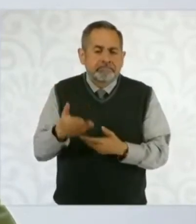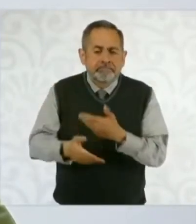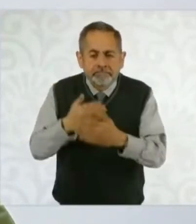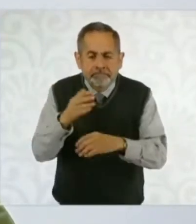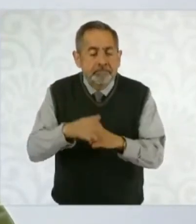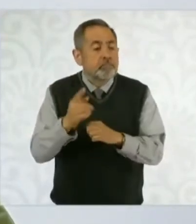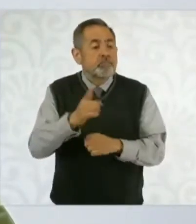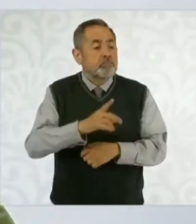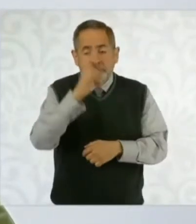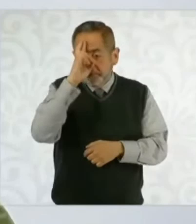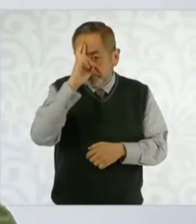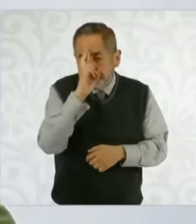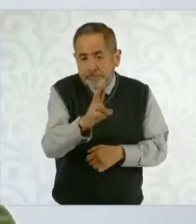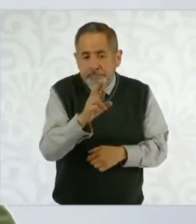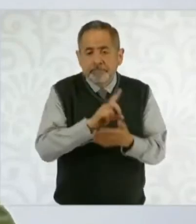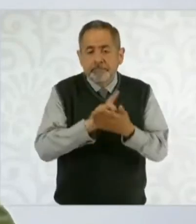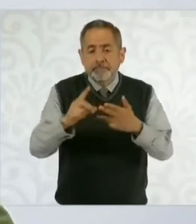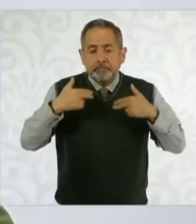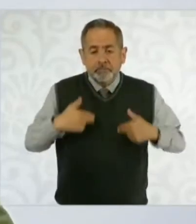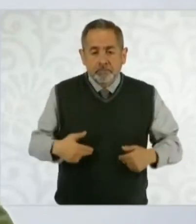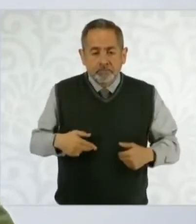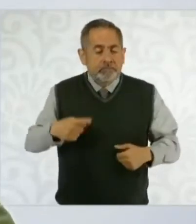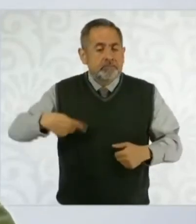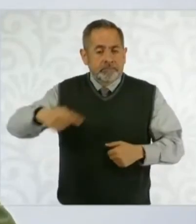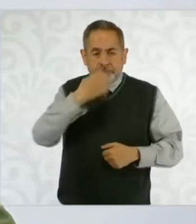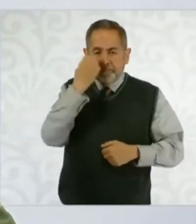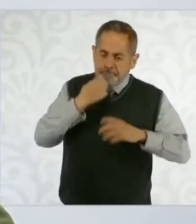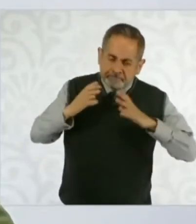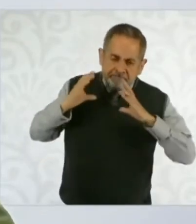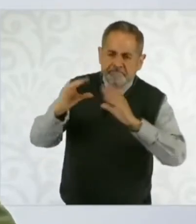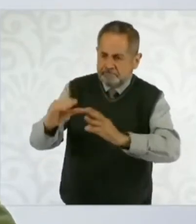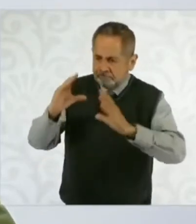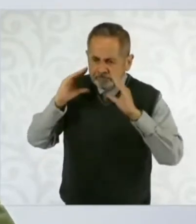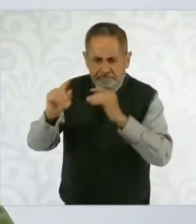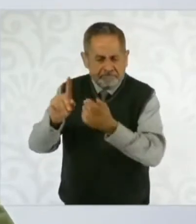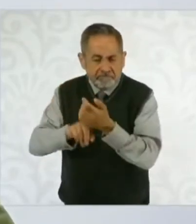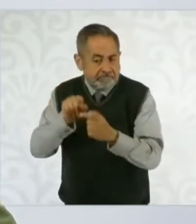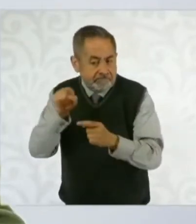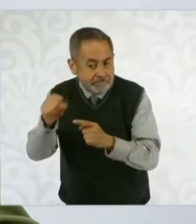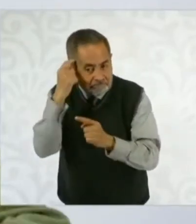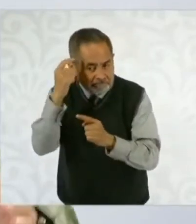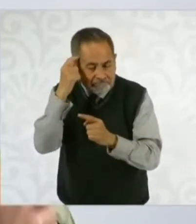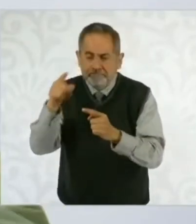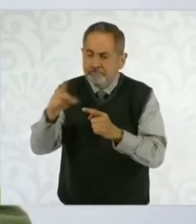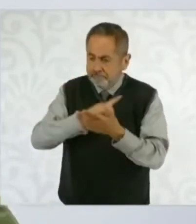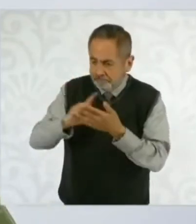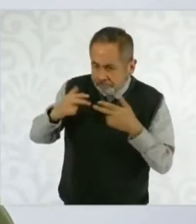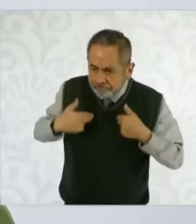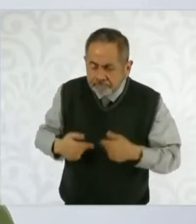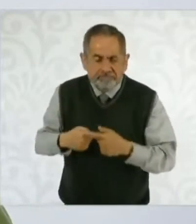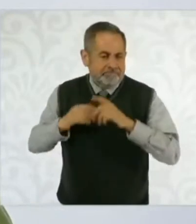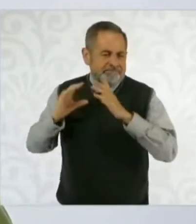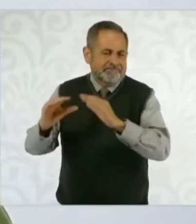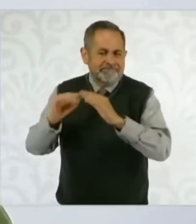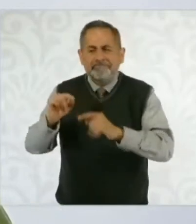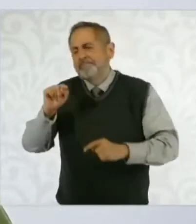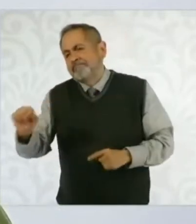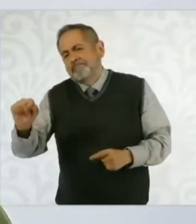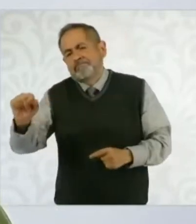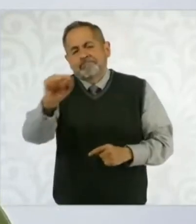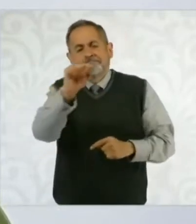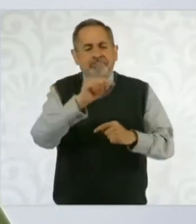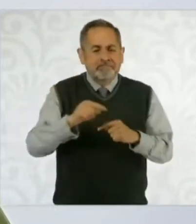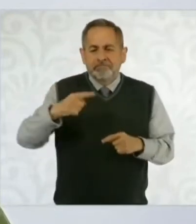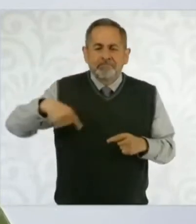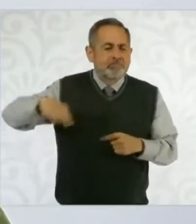al respeto a los derechos humanos en nuestros planteles de formación militar, en nuestros planteles de capacitación, en nuestros centros